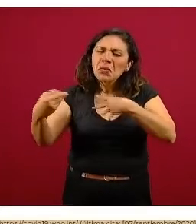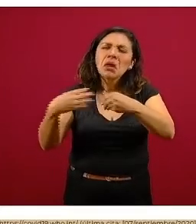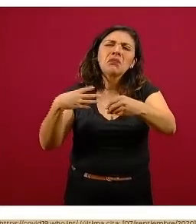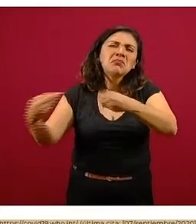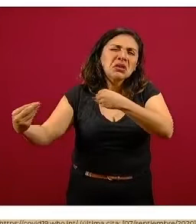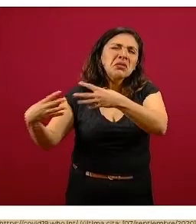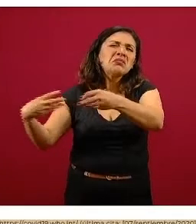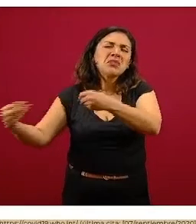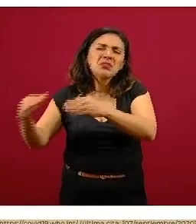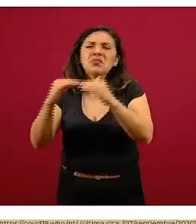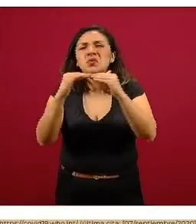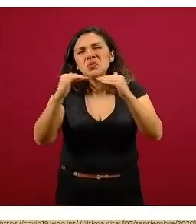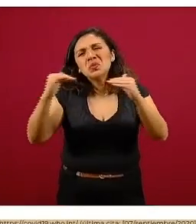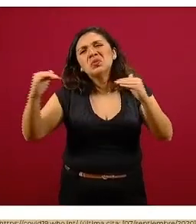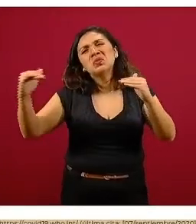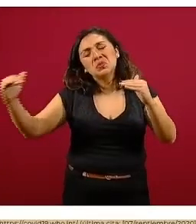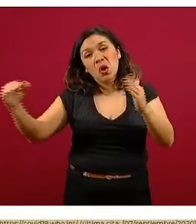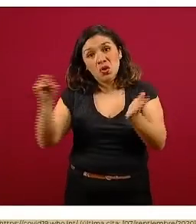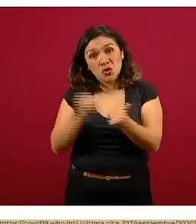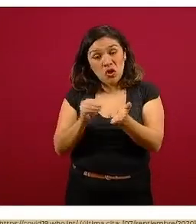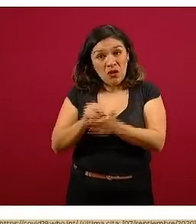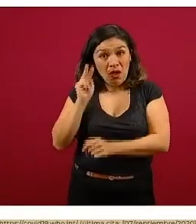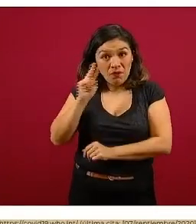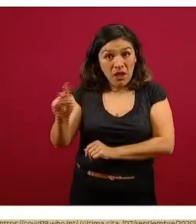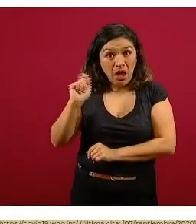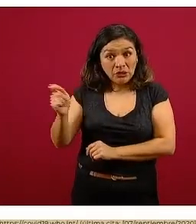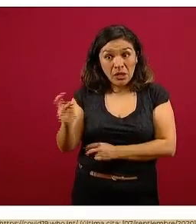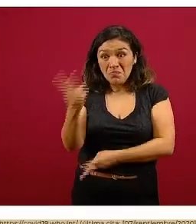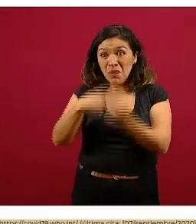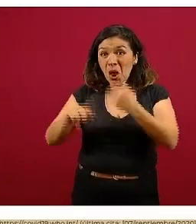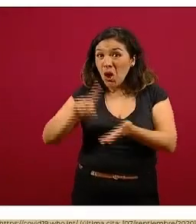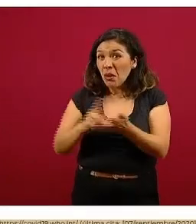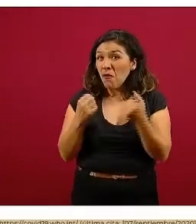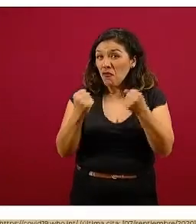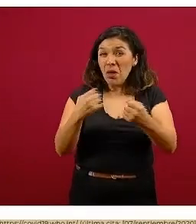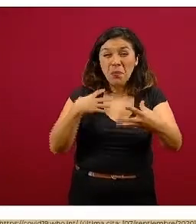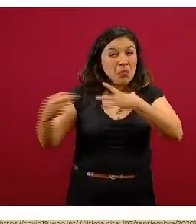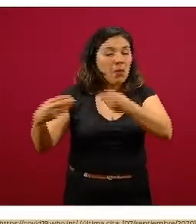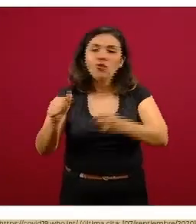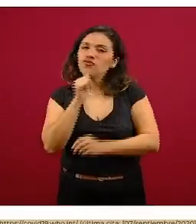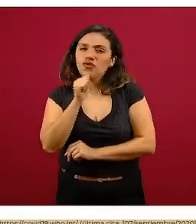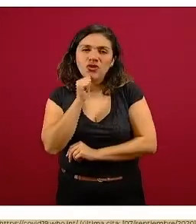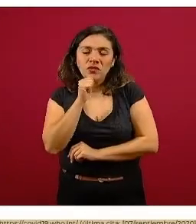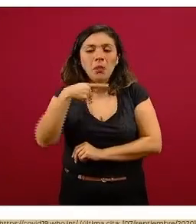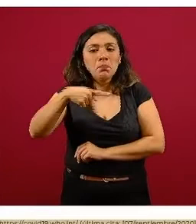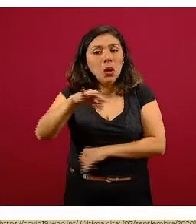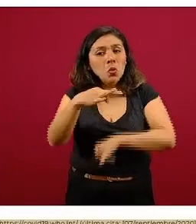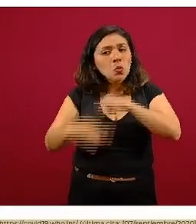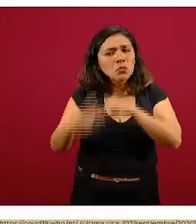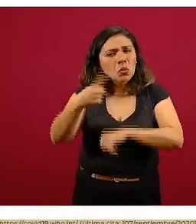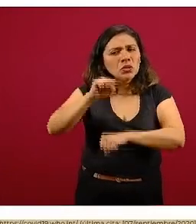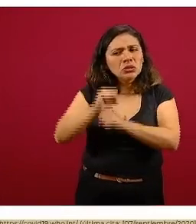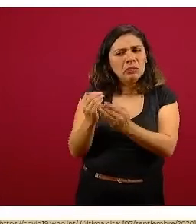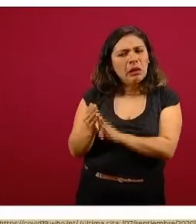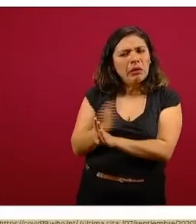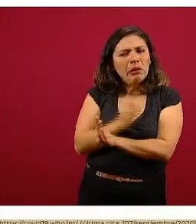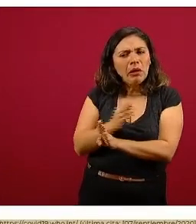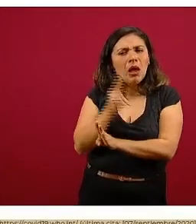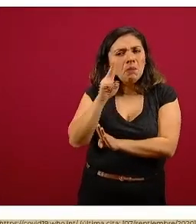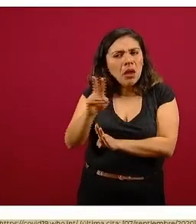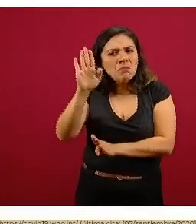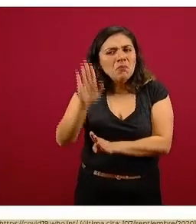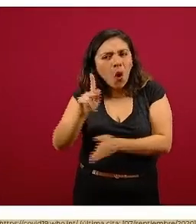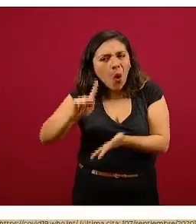pudiéramos considerar basal, sin todavía considerar un rebrote, aunque en la última semana pudiera parecer que nuevamente